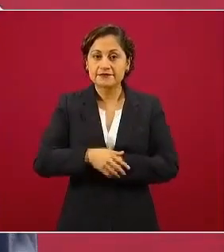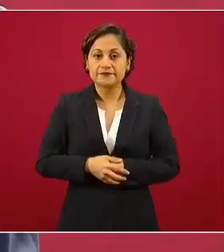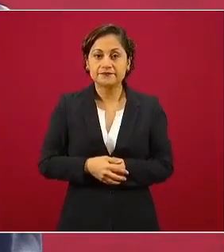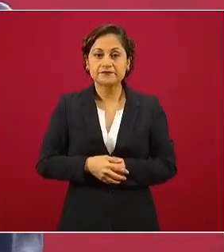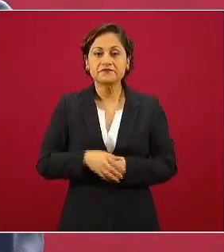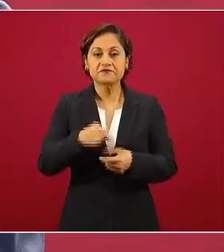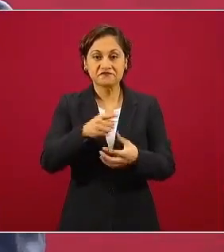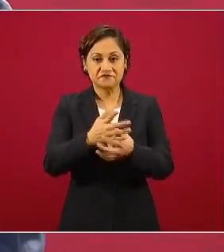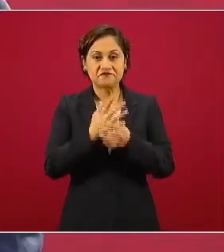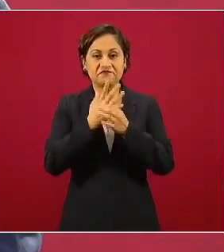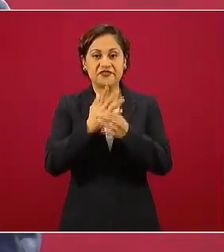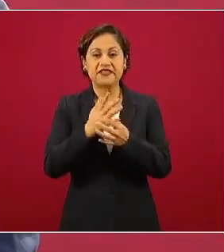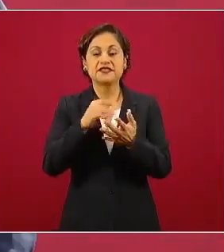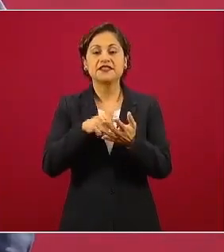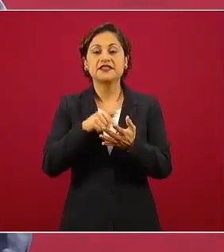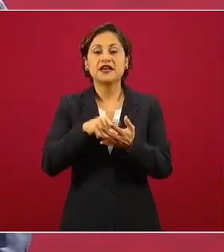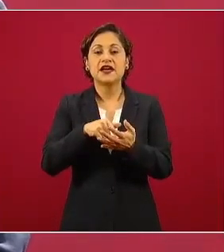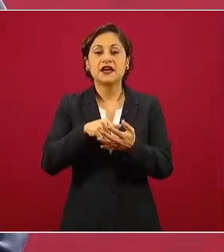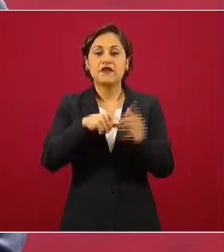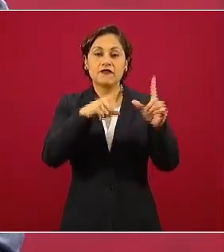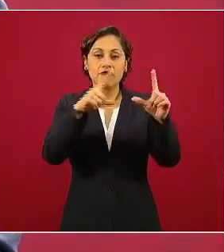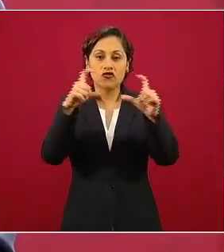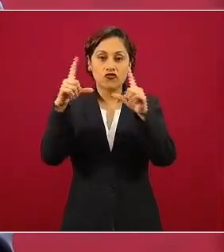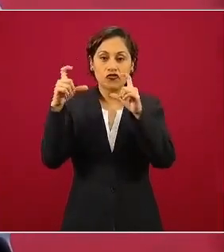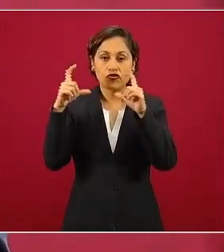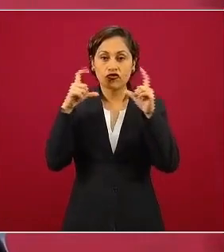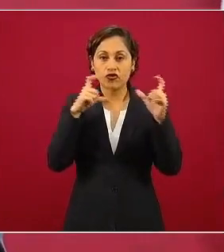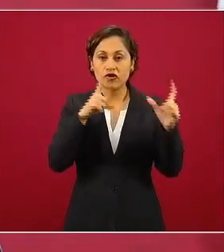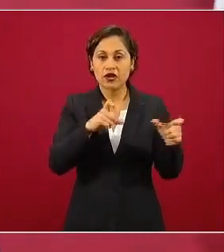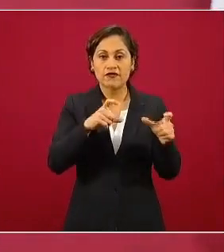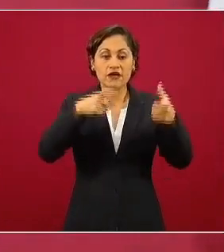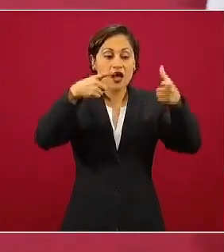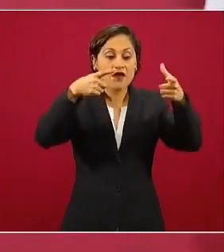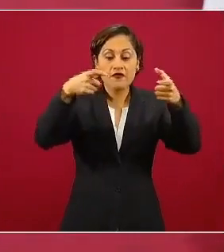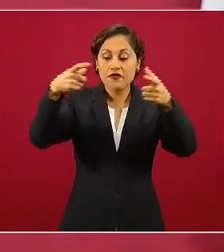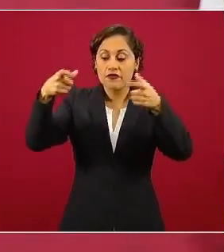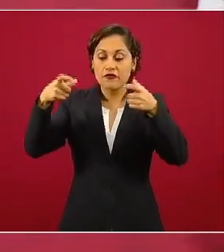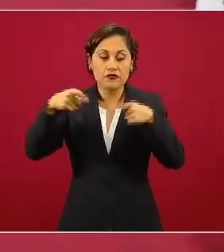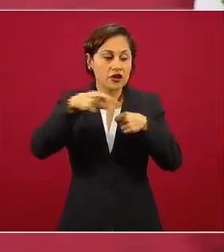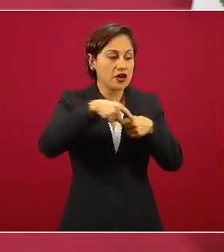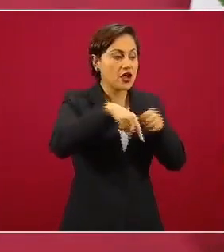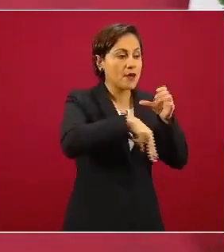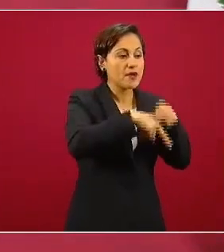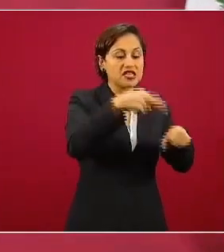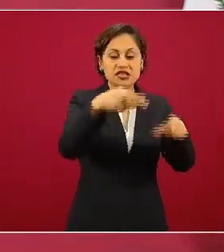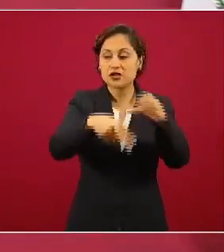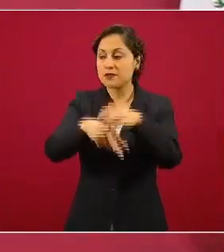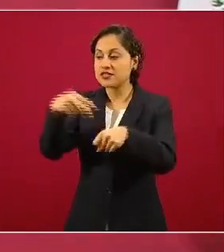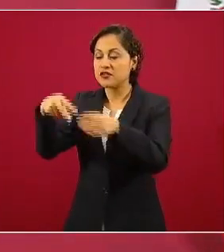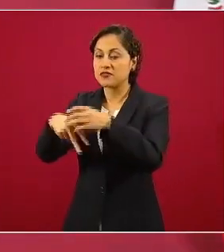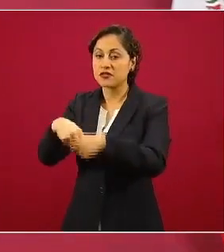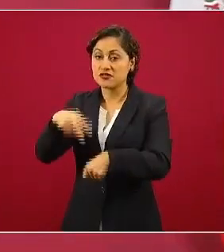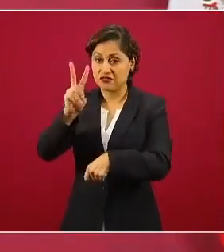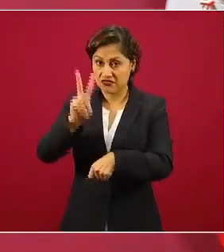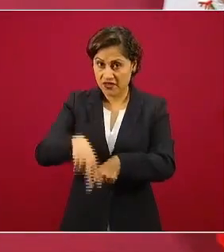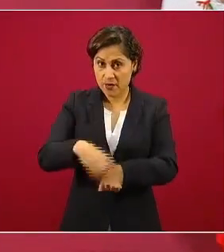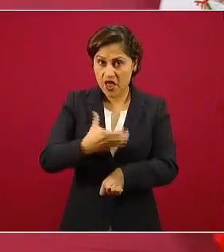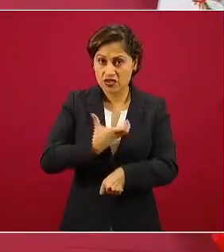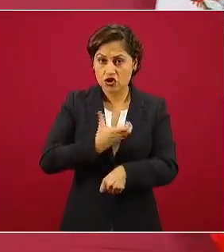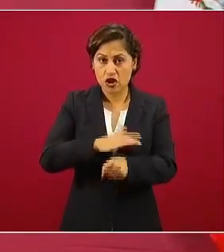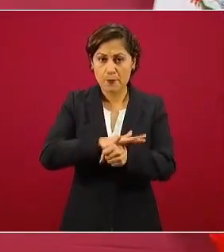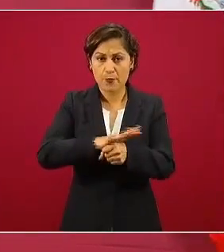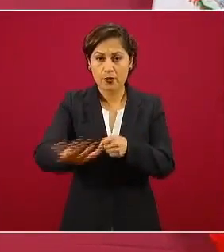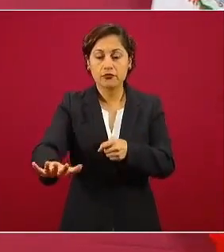tomaban fotografía de los huecos que habían en el Zócalo que no se llenaba, cosas así,